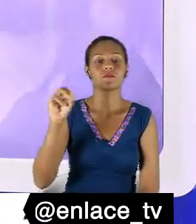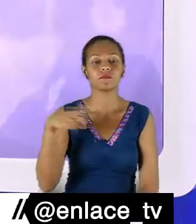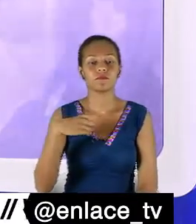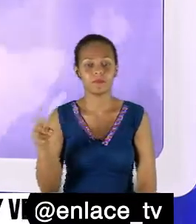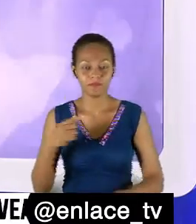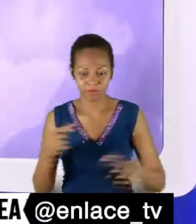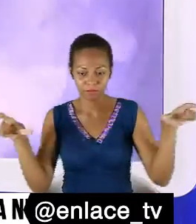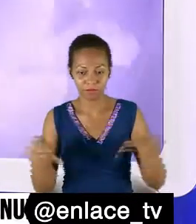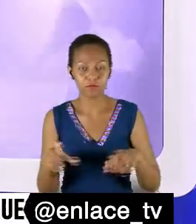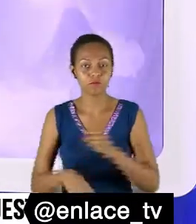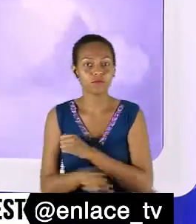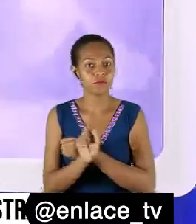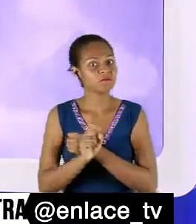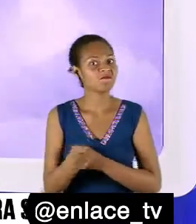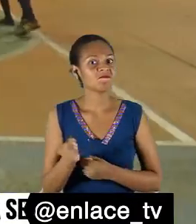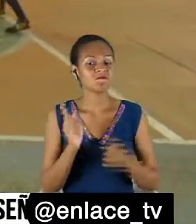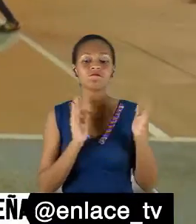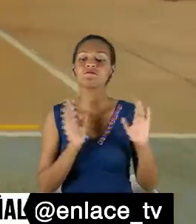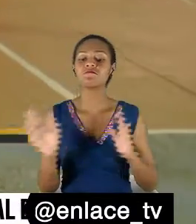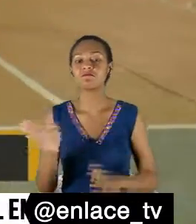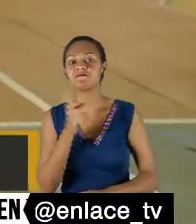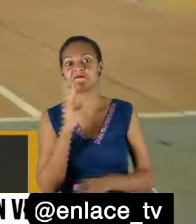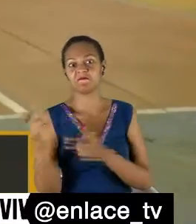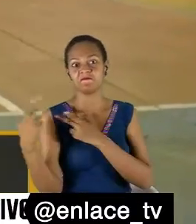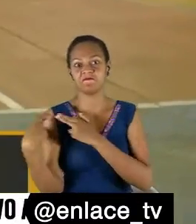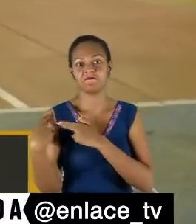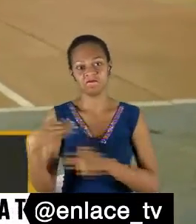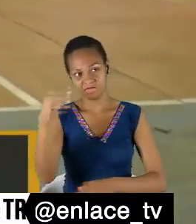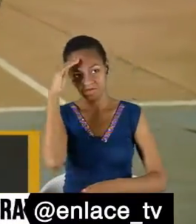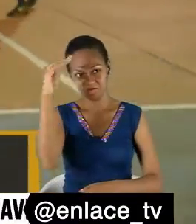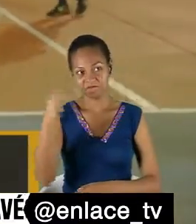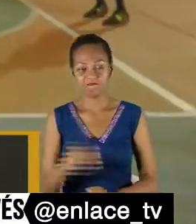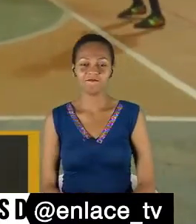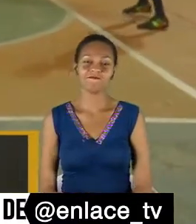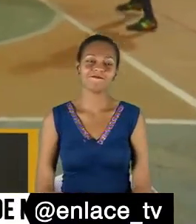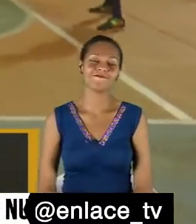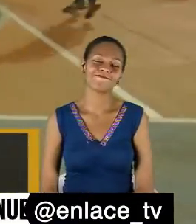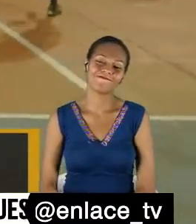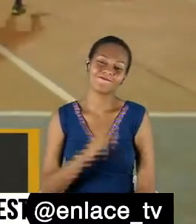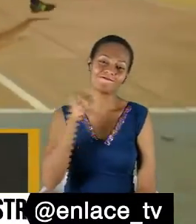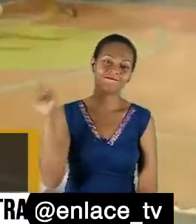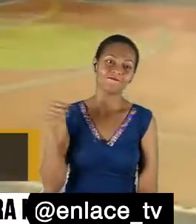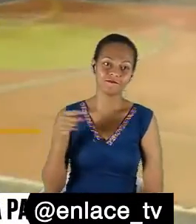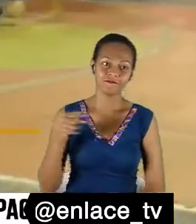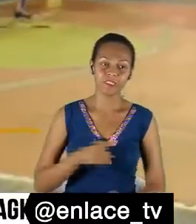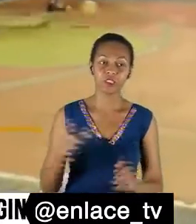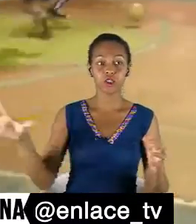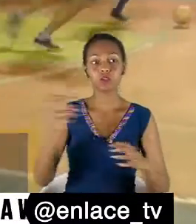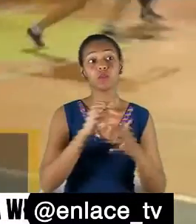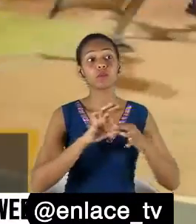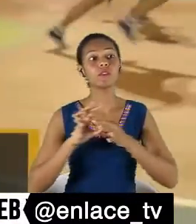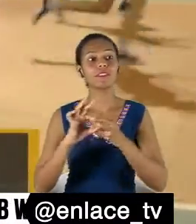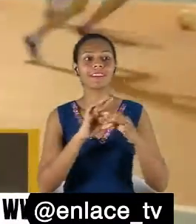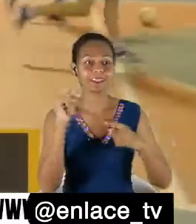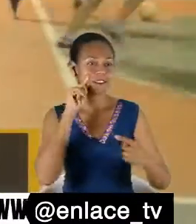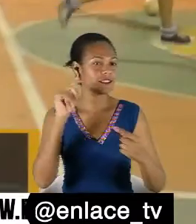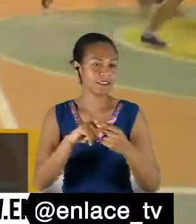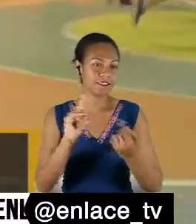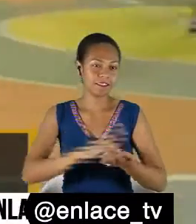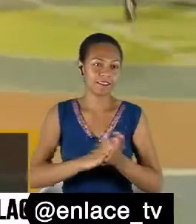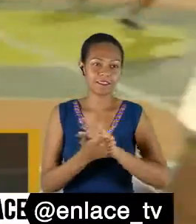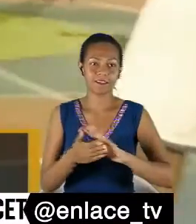Policía Nacional. Todos unidos por la paz, así se denomina el torneo de microfútbol organizado por la Policía Nacional en